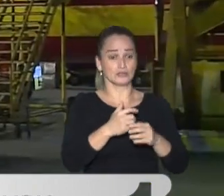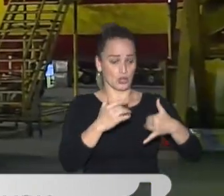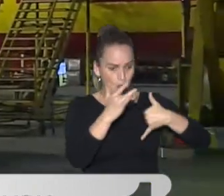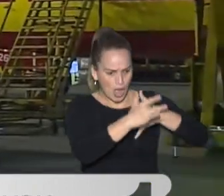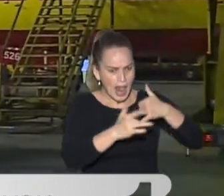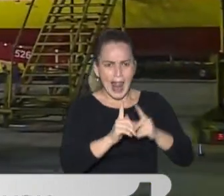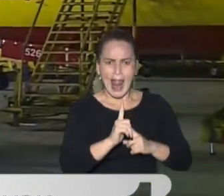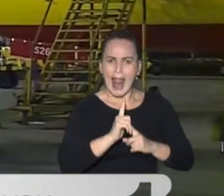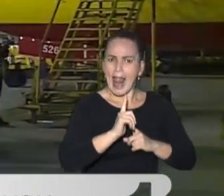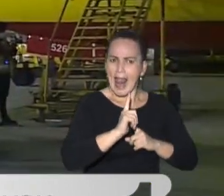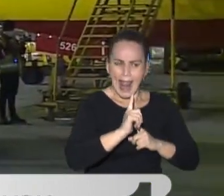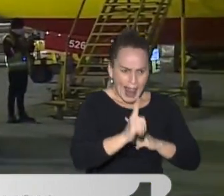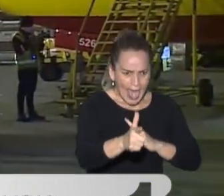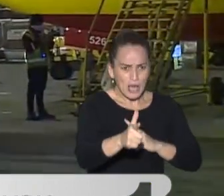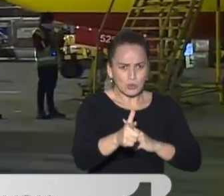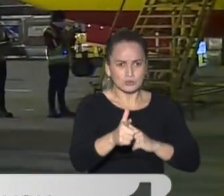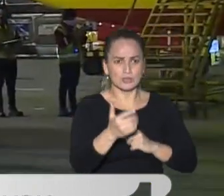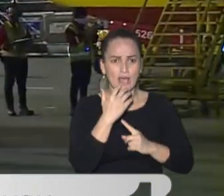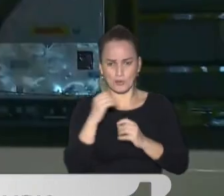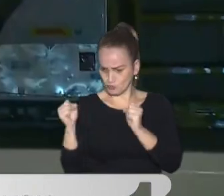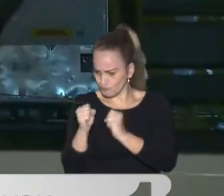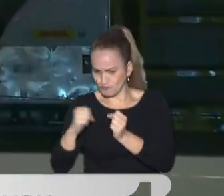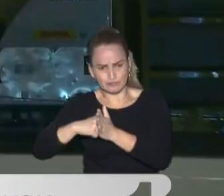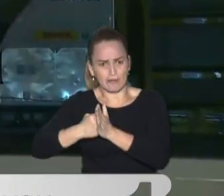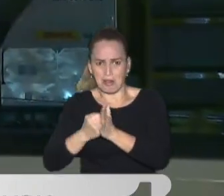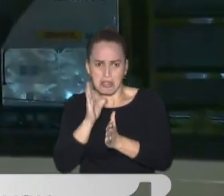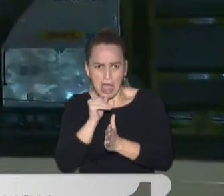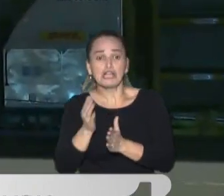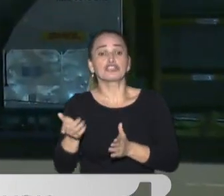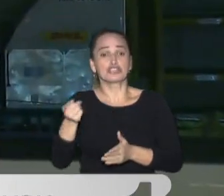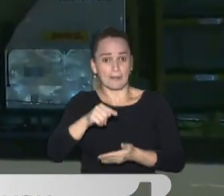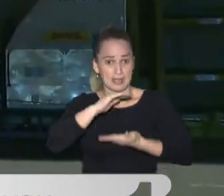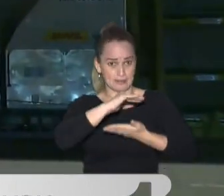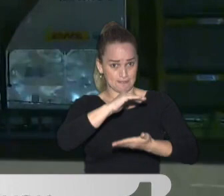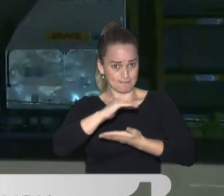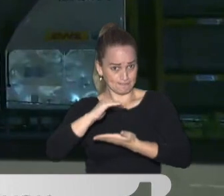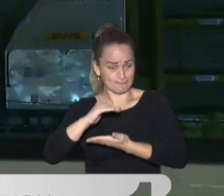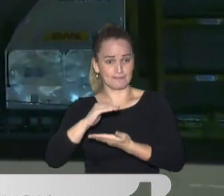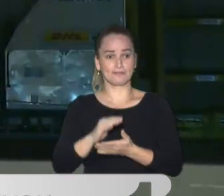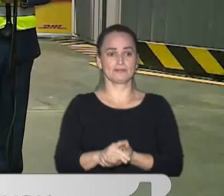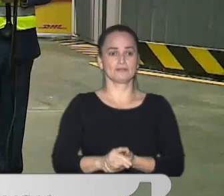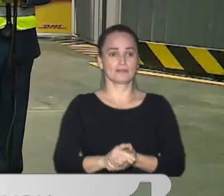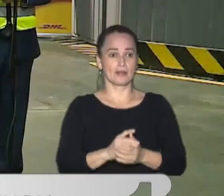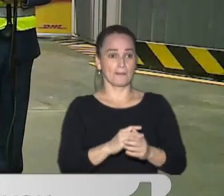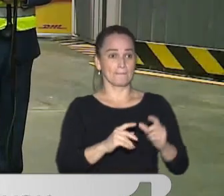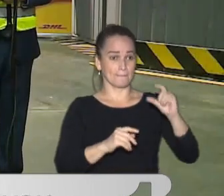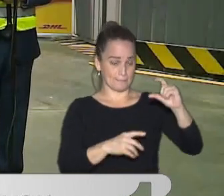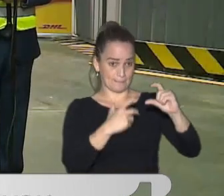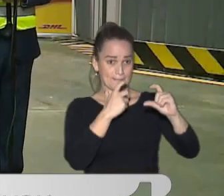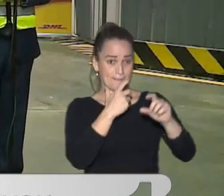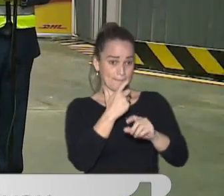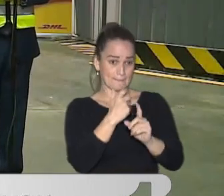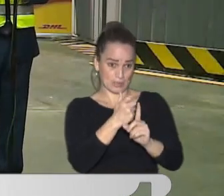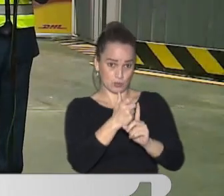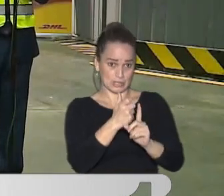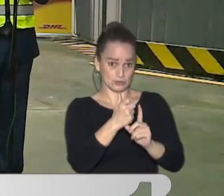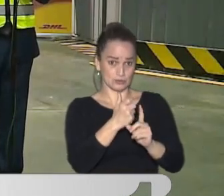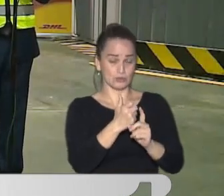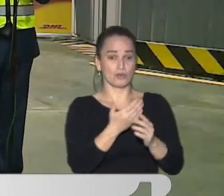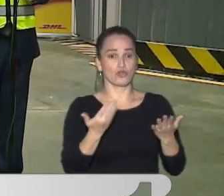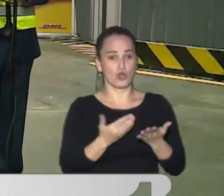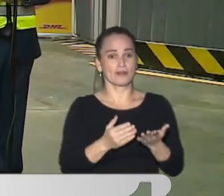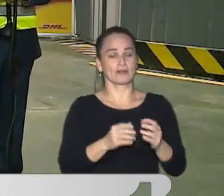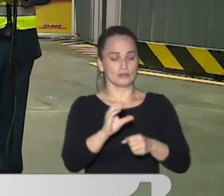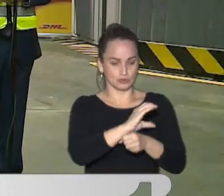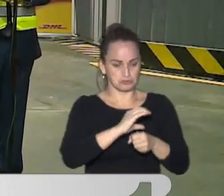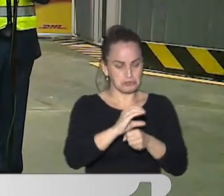que no cuentan con sistema de ultracongelación. Complementamos la vacunación del personal en salud de las ciudades